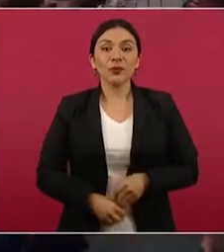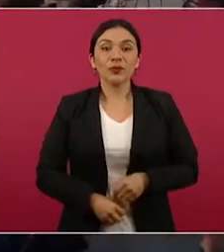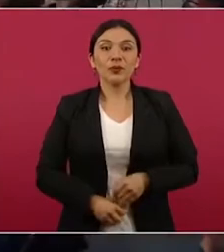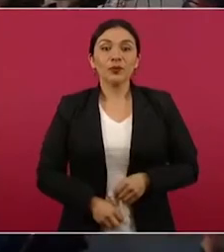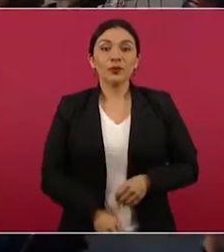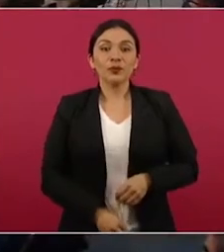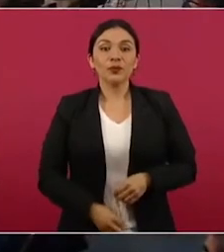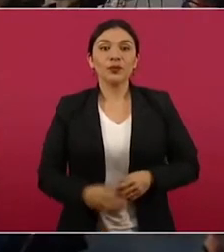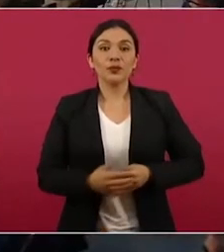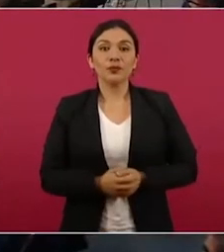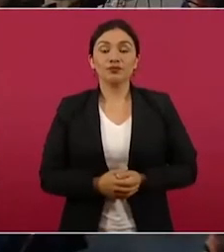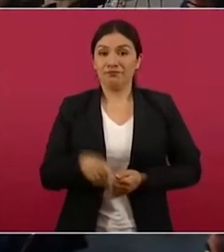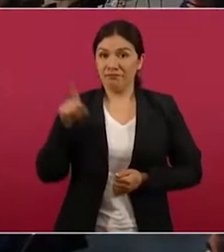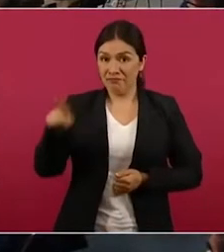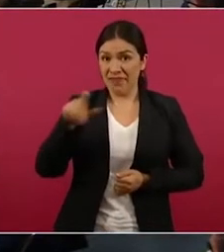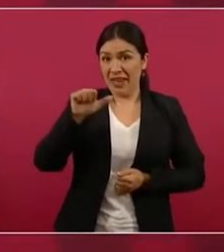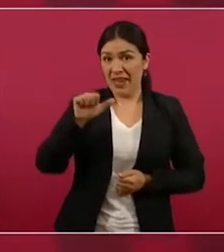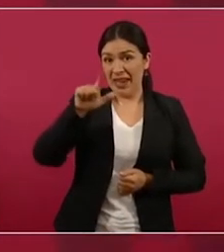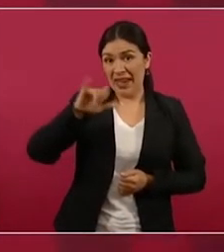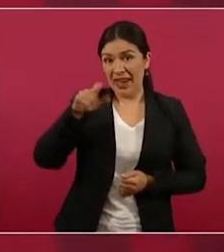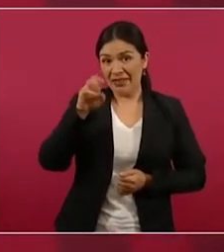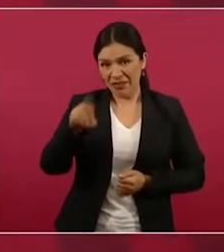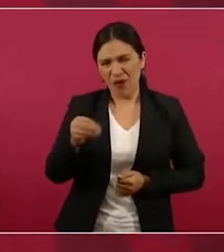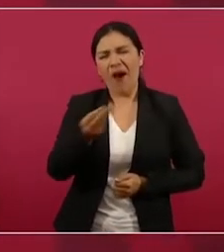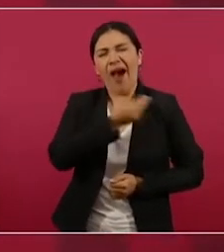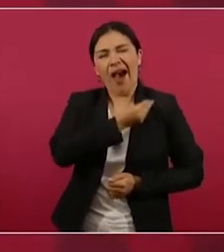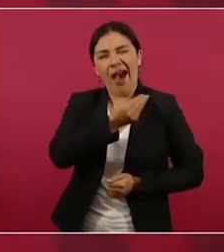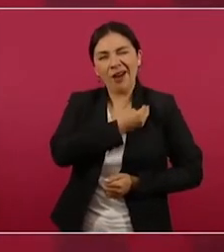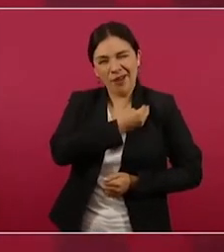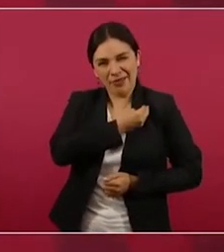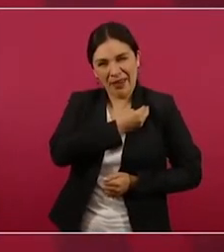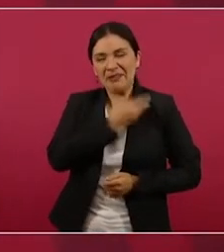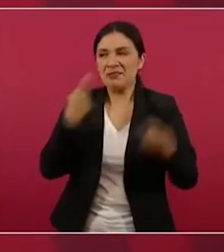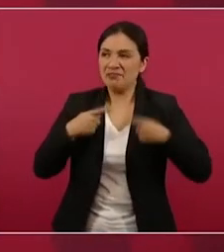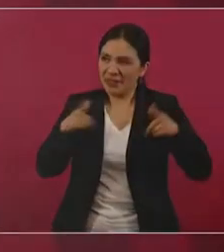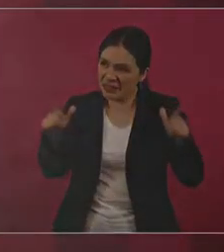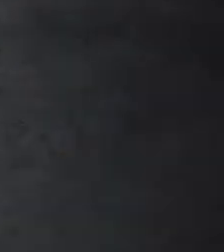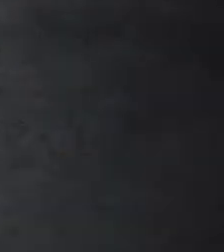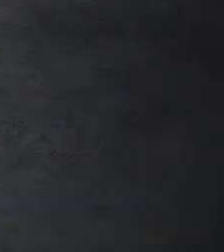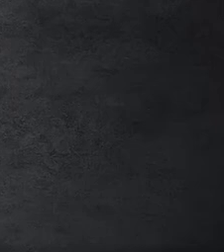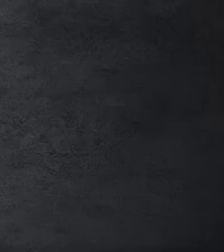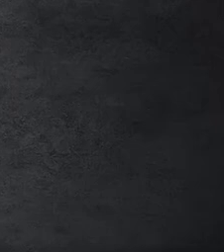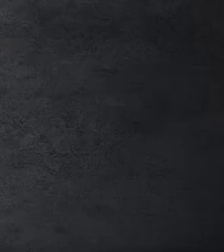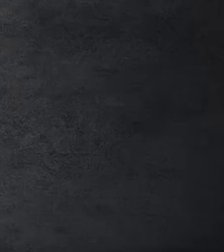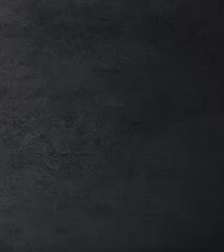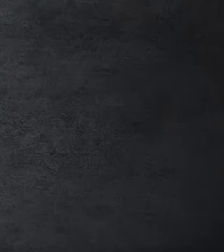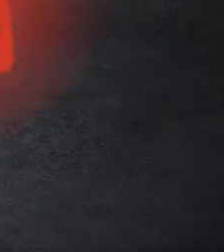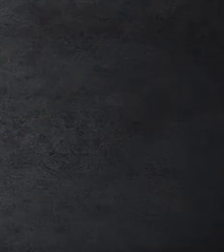No. Alito, aguanta, el pueblo se levanta.